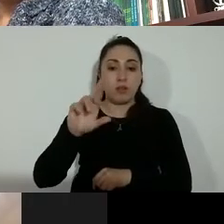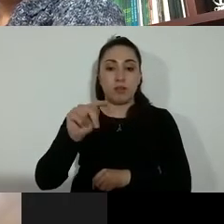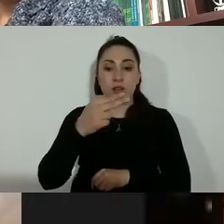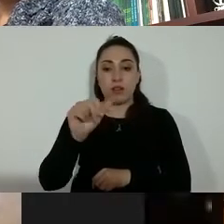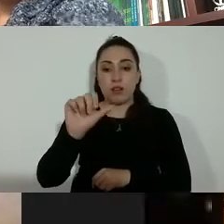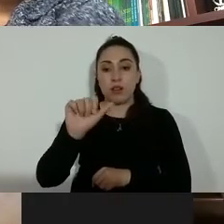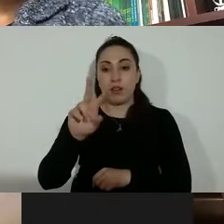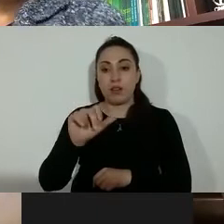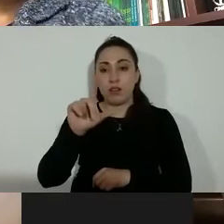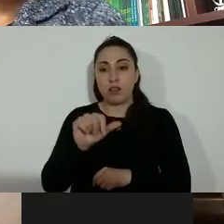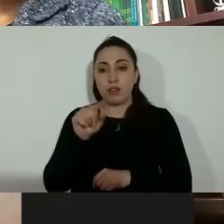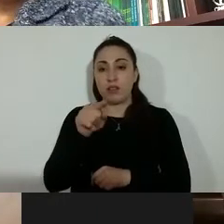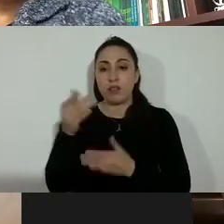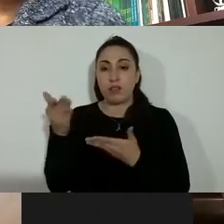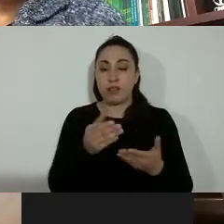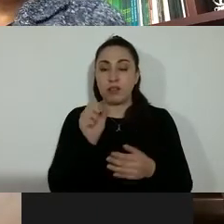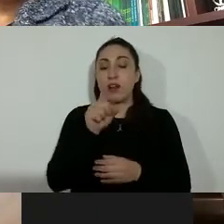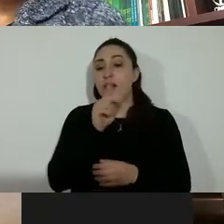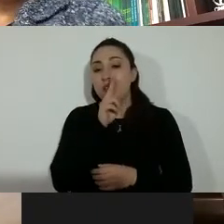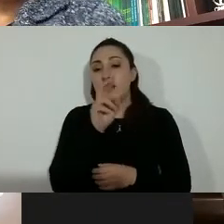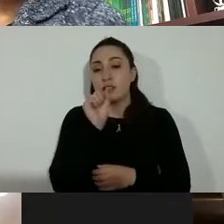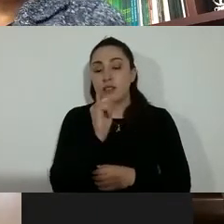Ventura. Marta Ávila, a favor.